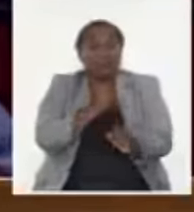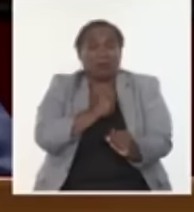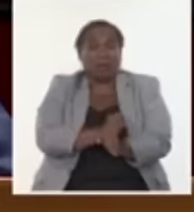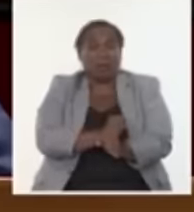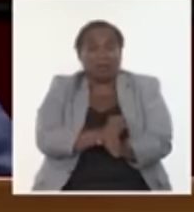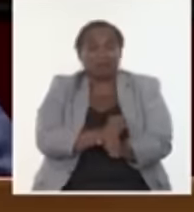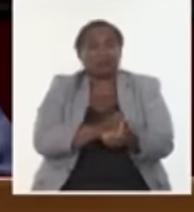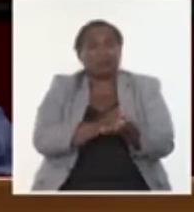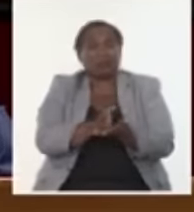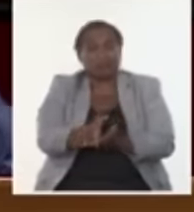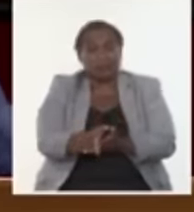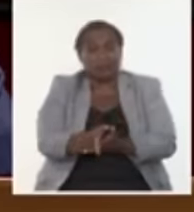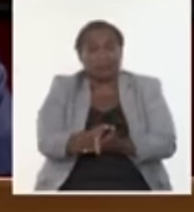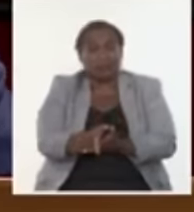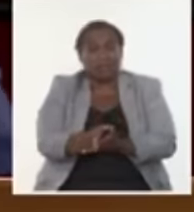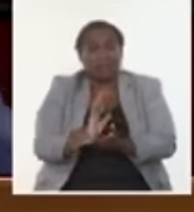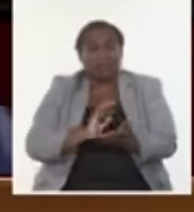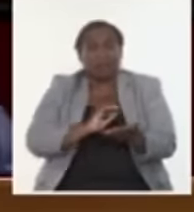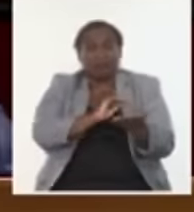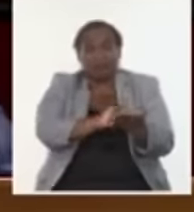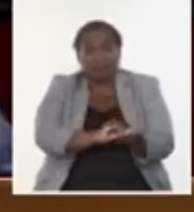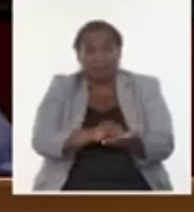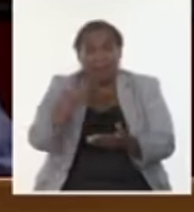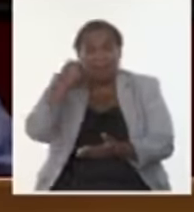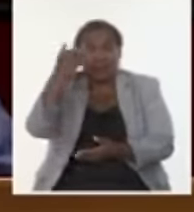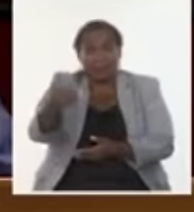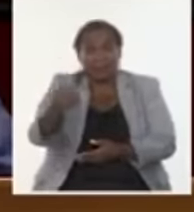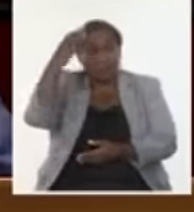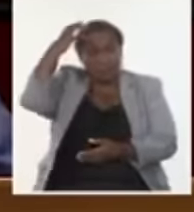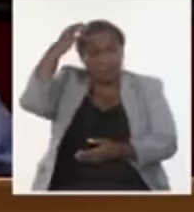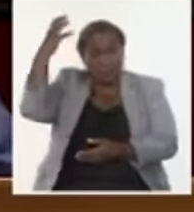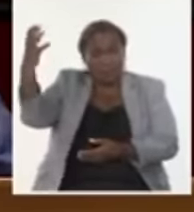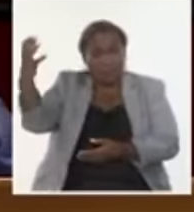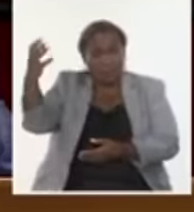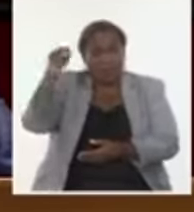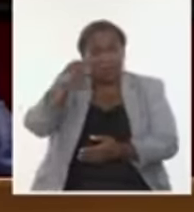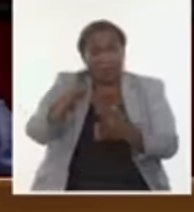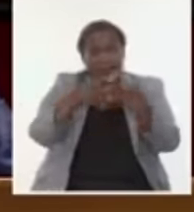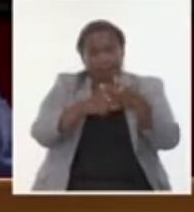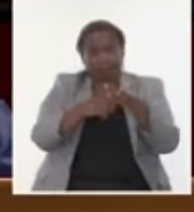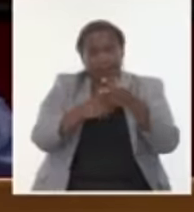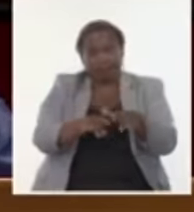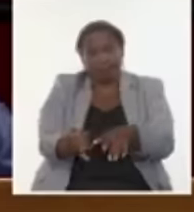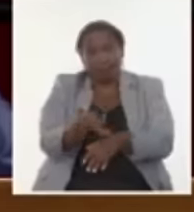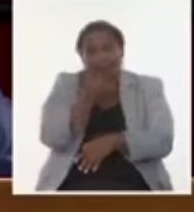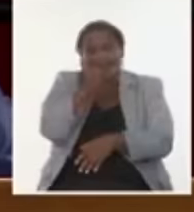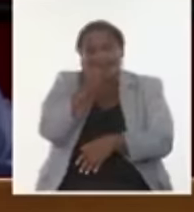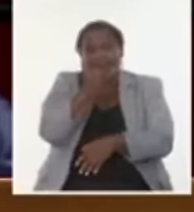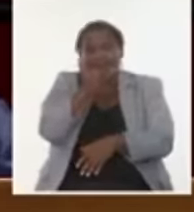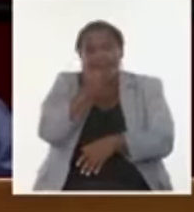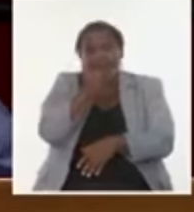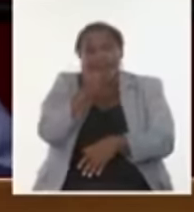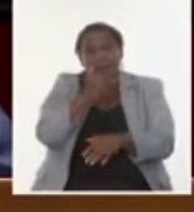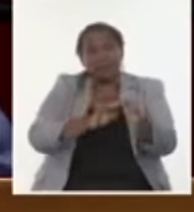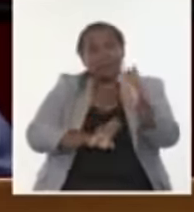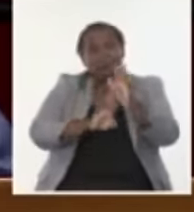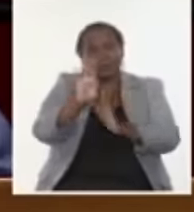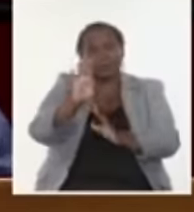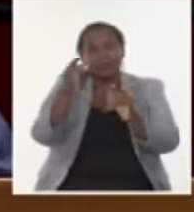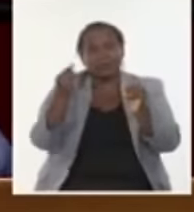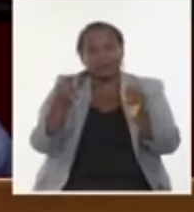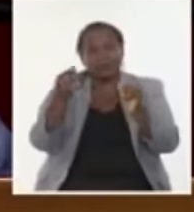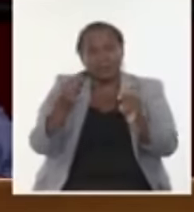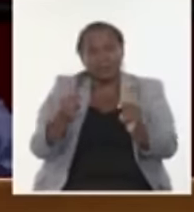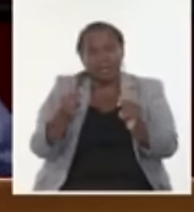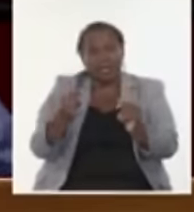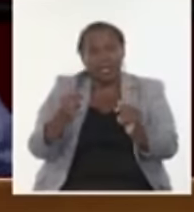la implementación efectiva de las proyecciones de gobierno para corregir distorsiones y reimpulsar la economía en el